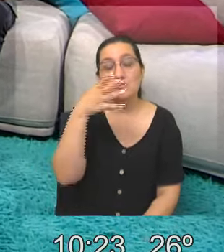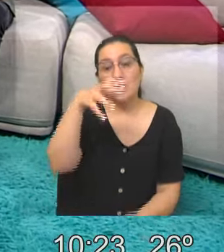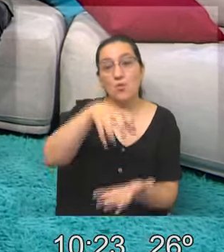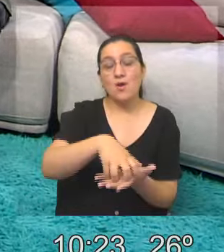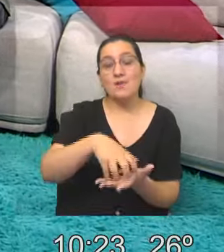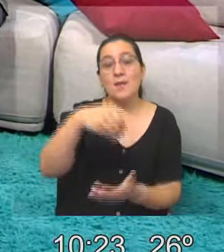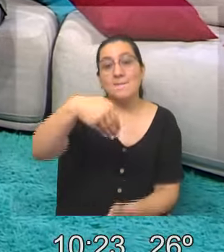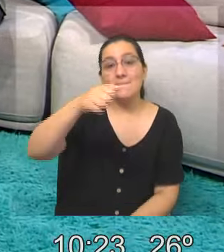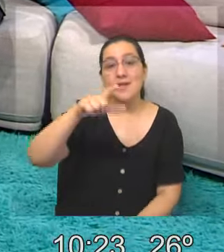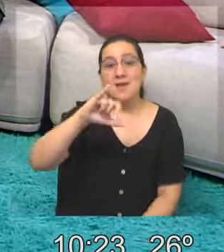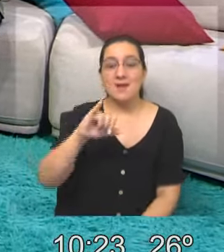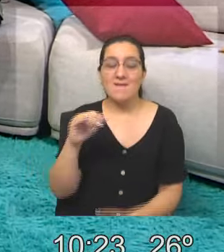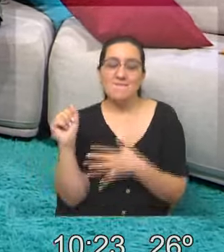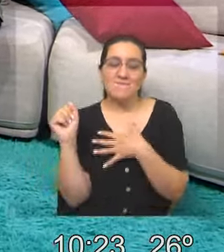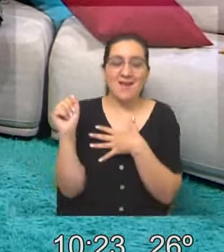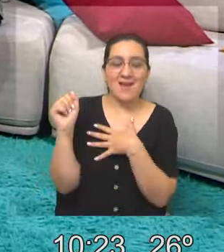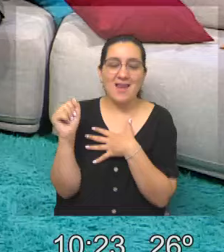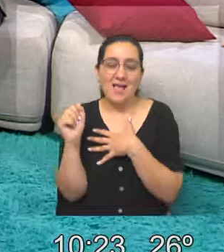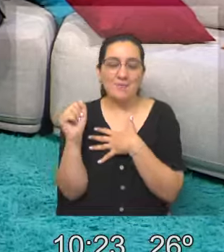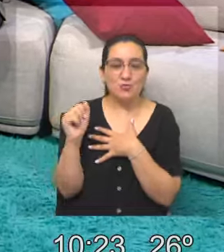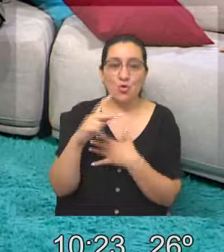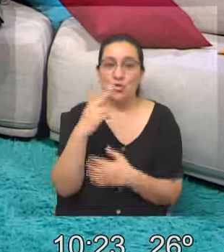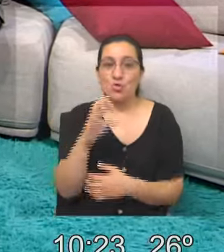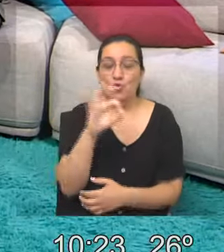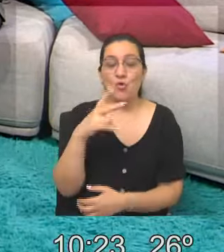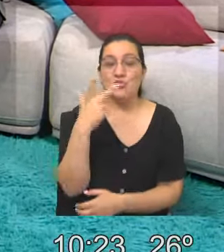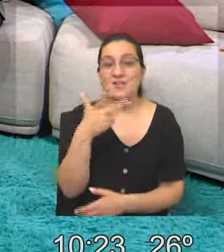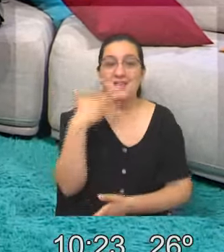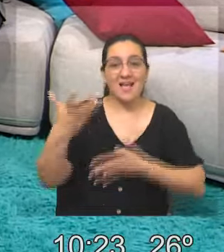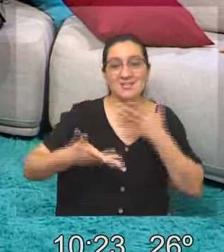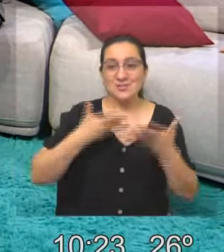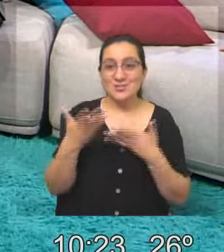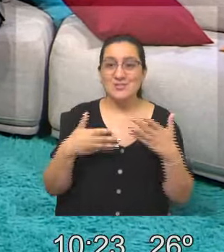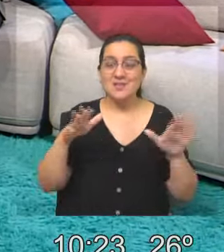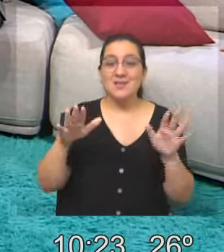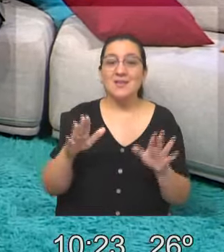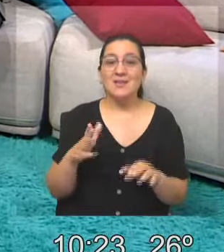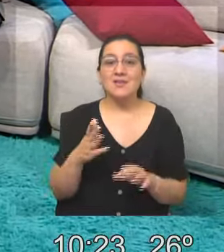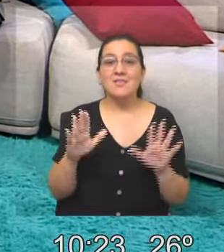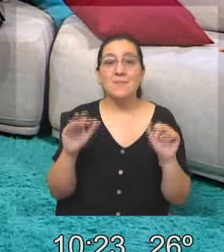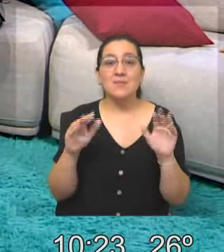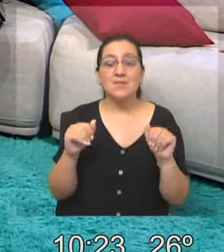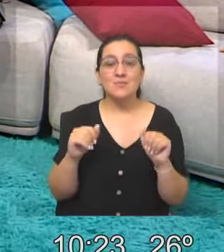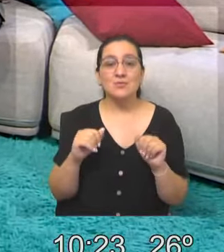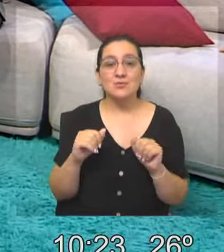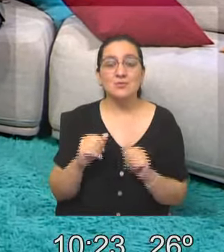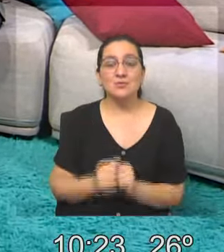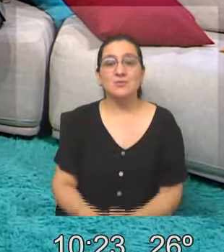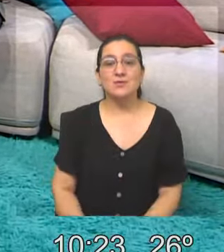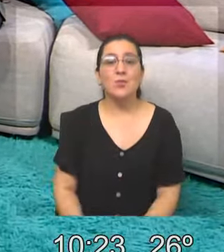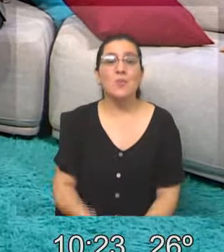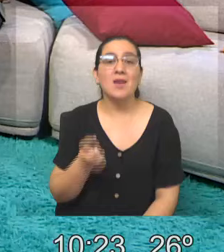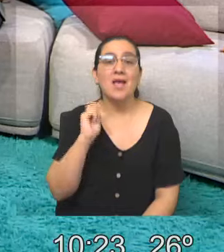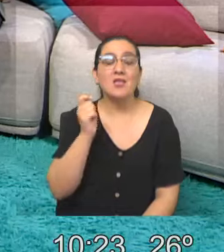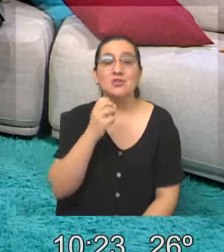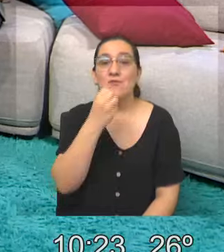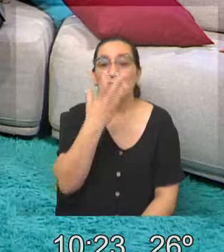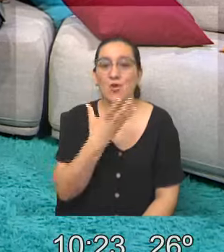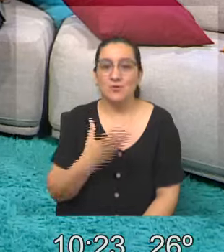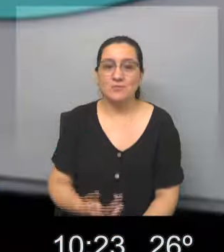Meli, hacemos un bailongo con un mix de dos o tres canciones y despedimos el cumpleaños de la Flor. Perfecto. ¿Sí? No